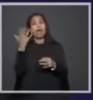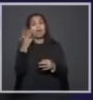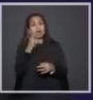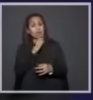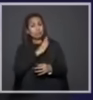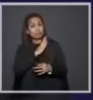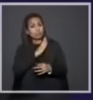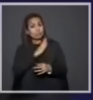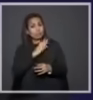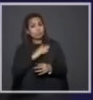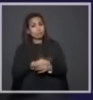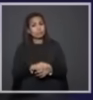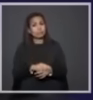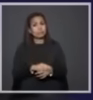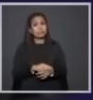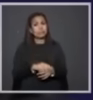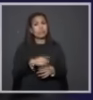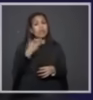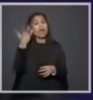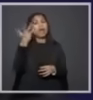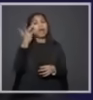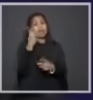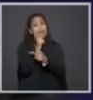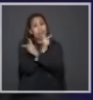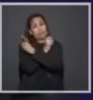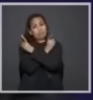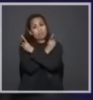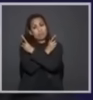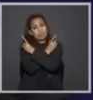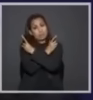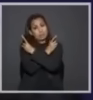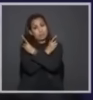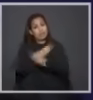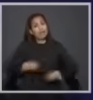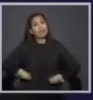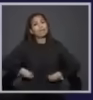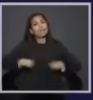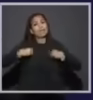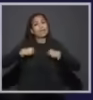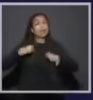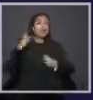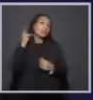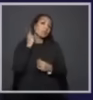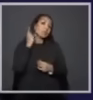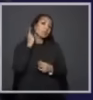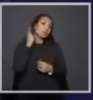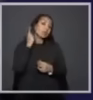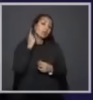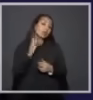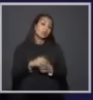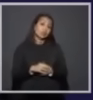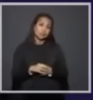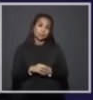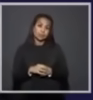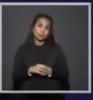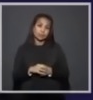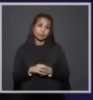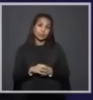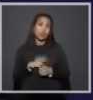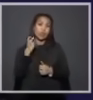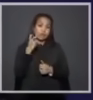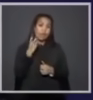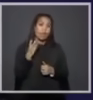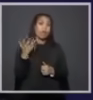que se moralice la vida pública, y de esta manera vamos a conseguir